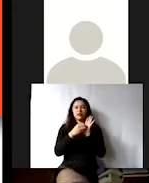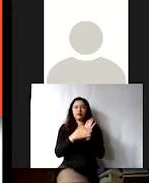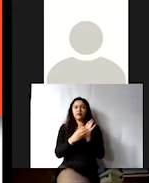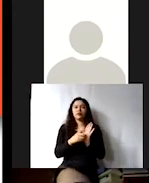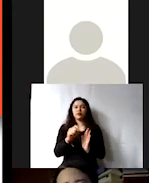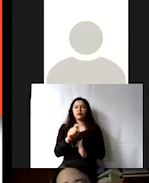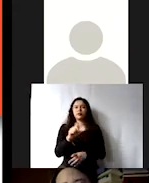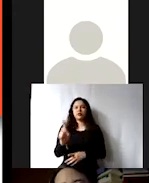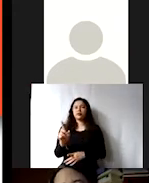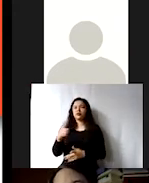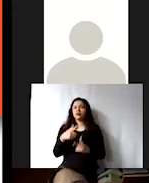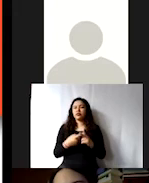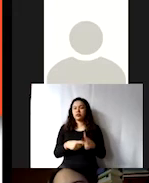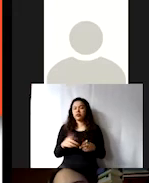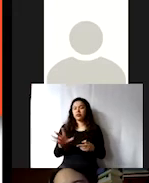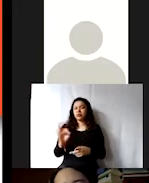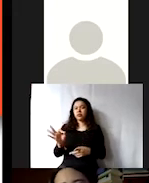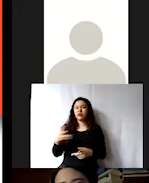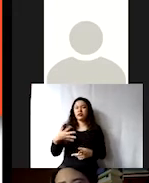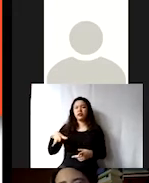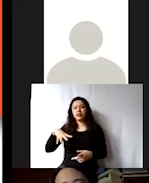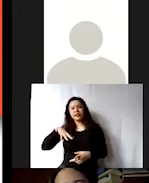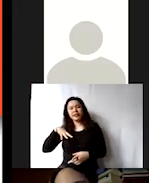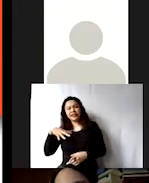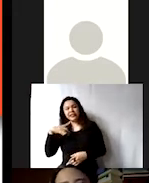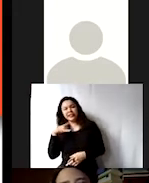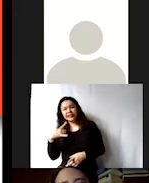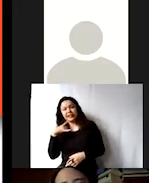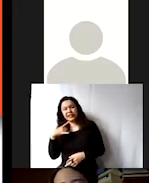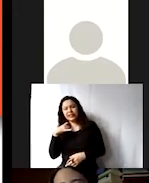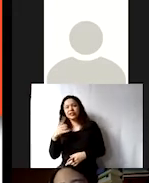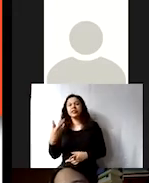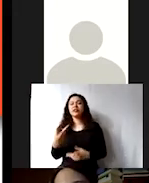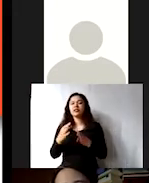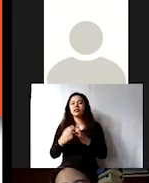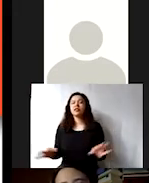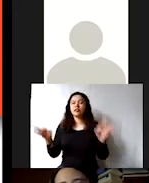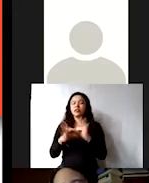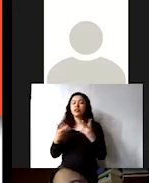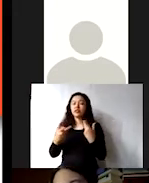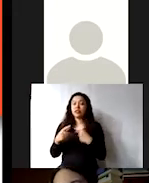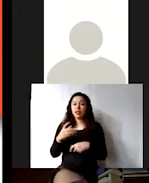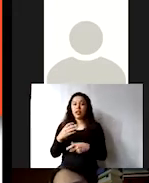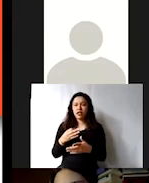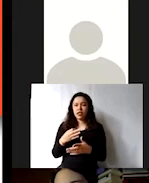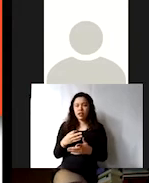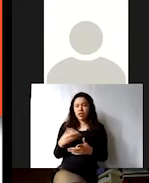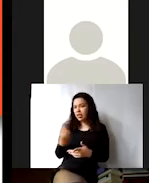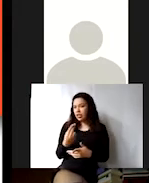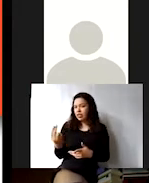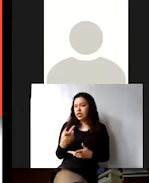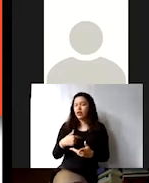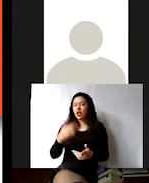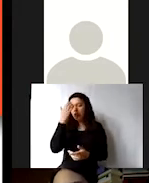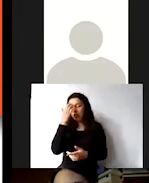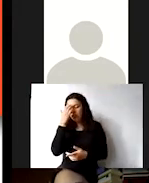lo mejor ya estaban haciendo esfuerzos sobre ella, es importantísimo, es imprescindible dar a conocer al mayor número